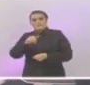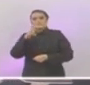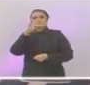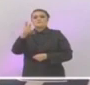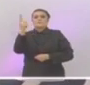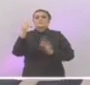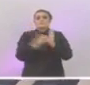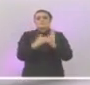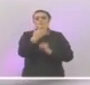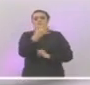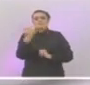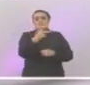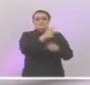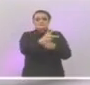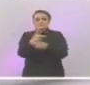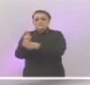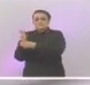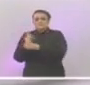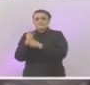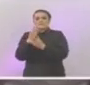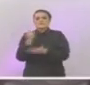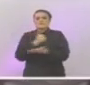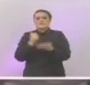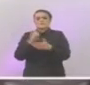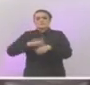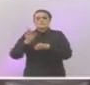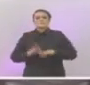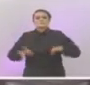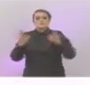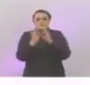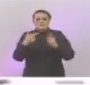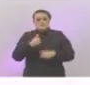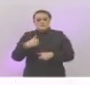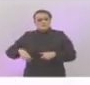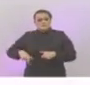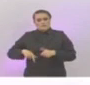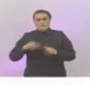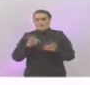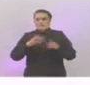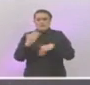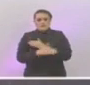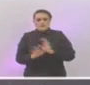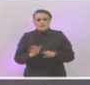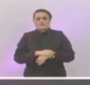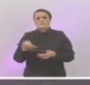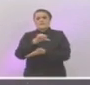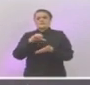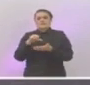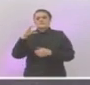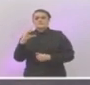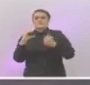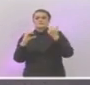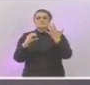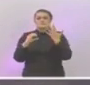de 1.500 en las principales ciudades del Estado al cierre de mi administración. El nuevo Centro de Control y